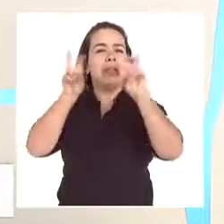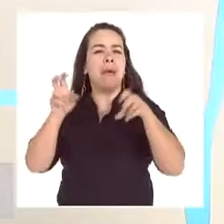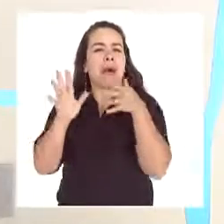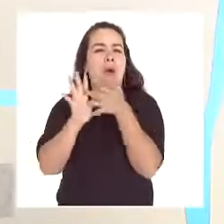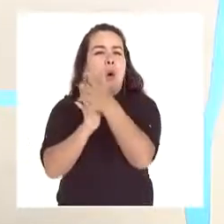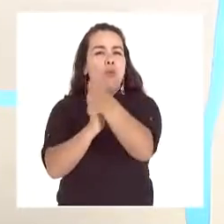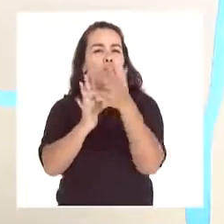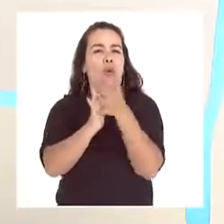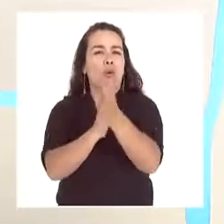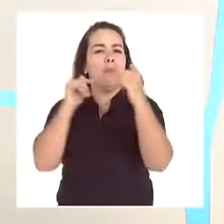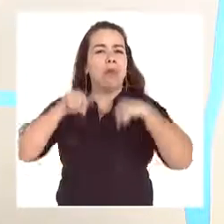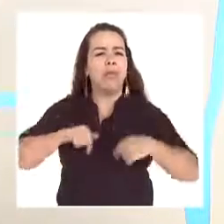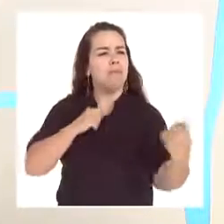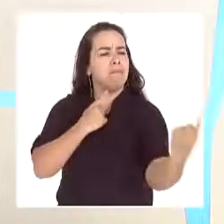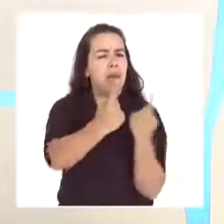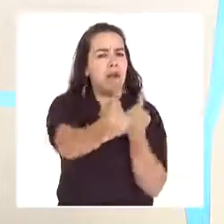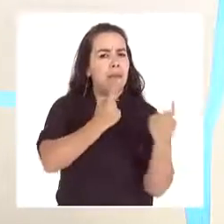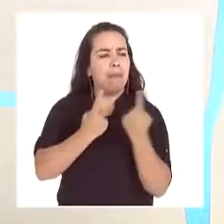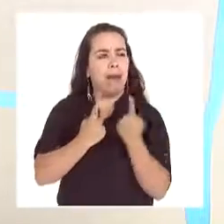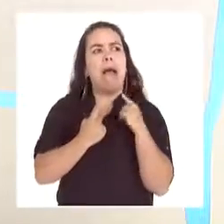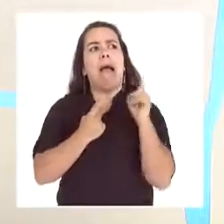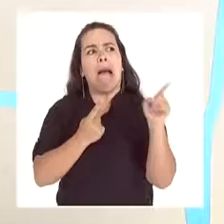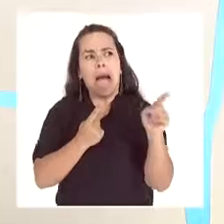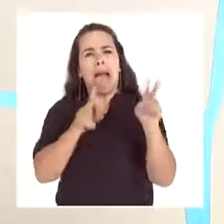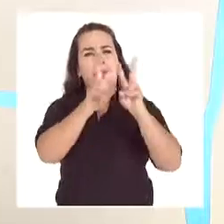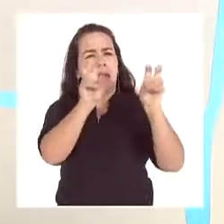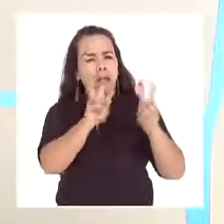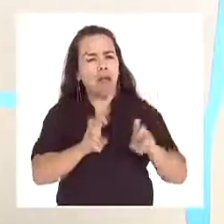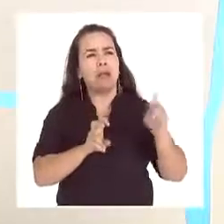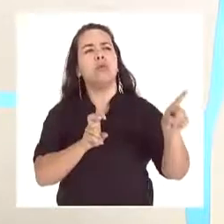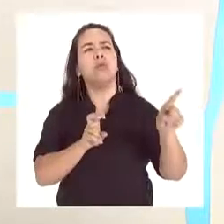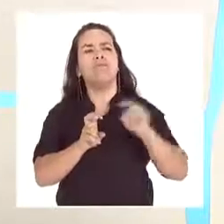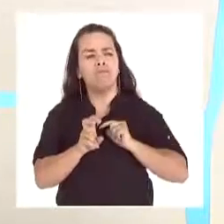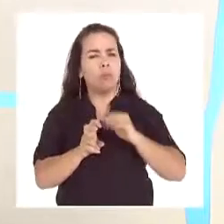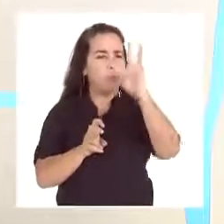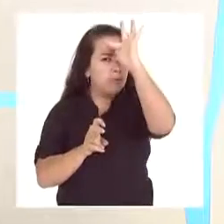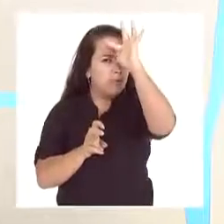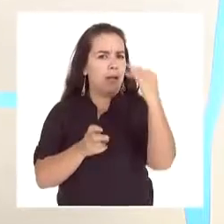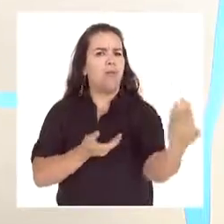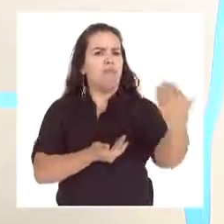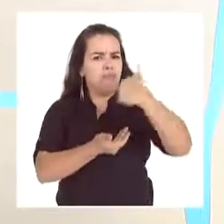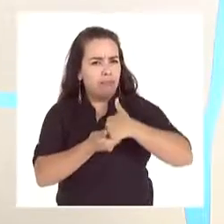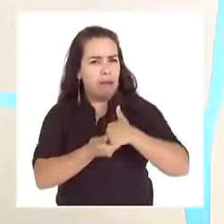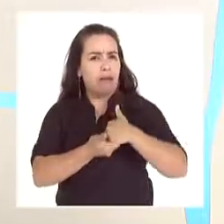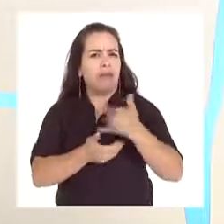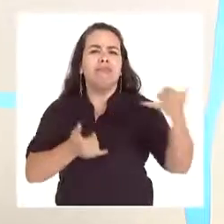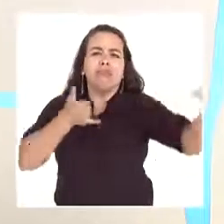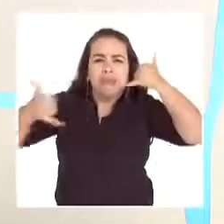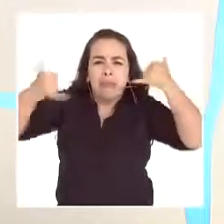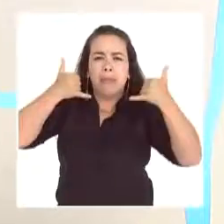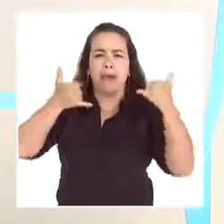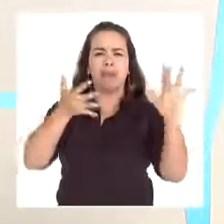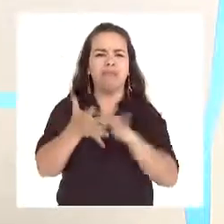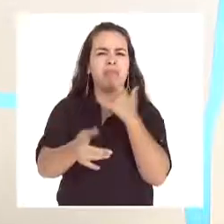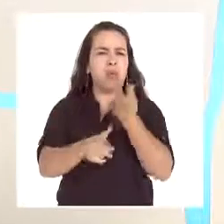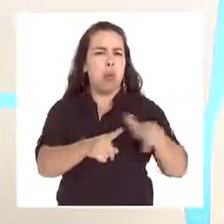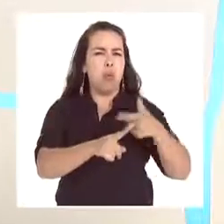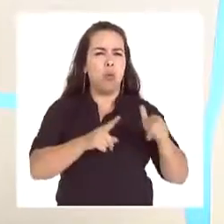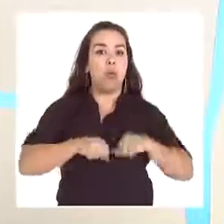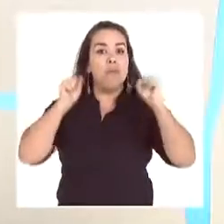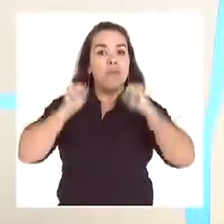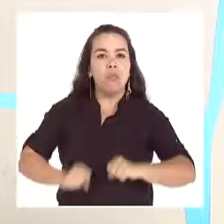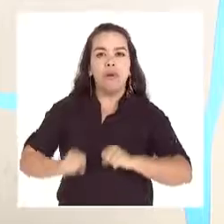diario en nuestra consulta, en nuestros hospitales, esas llamadas que ustedes nos hacen, y contactar los